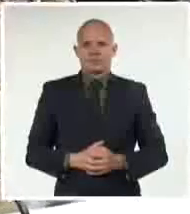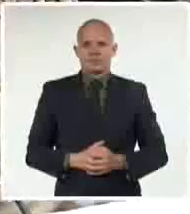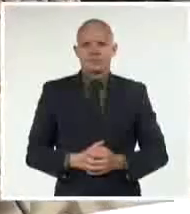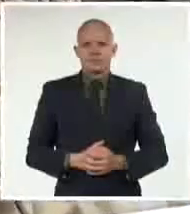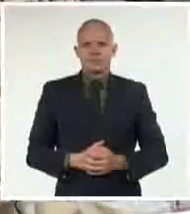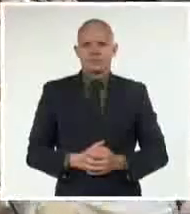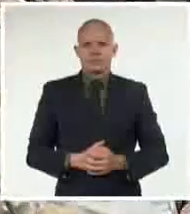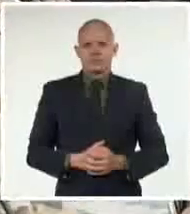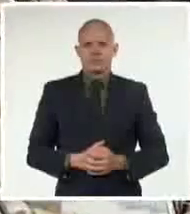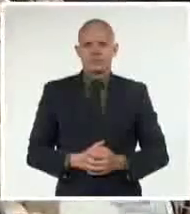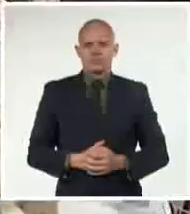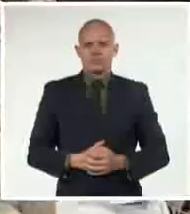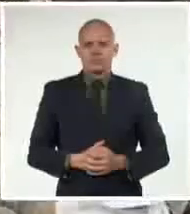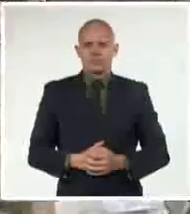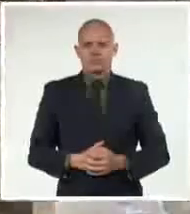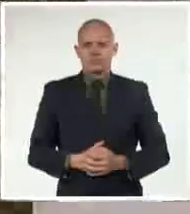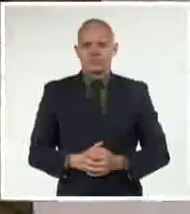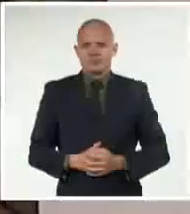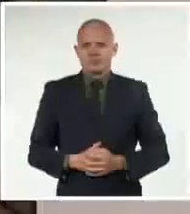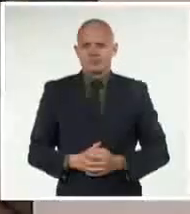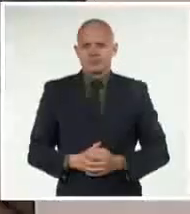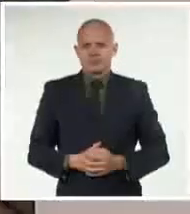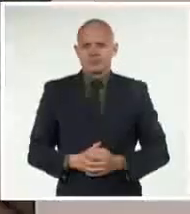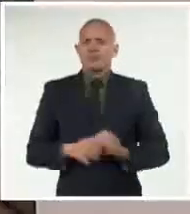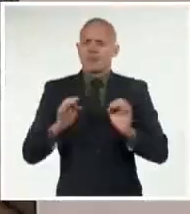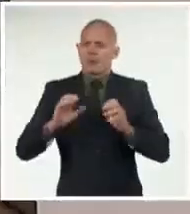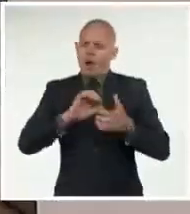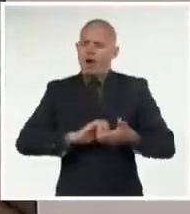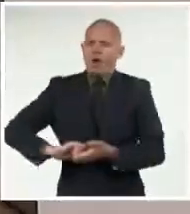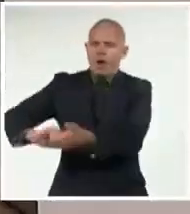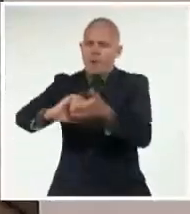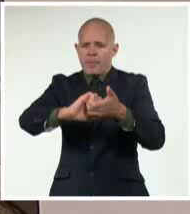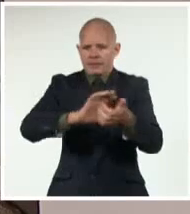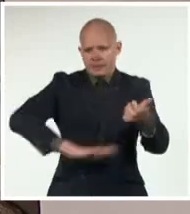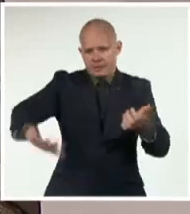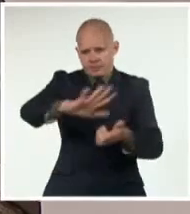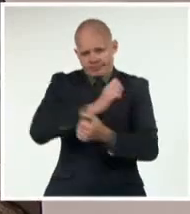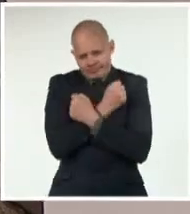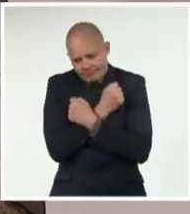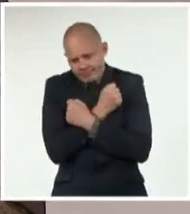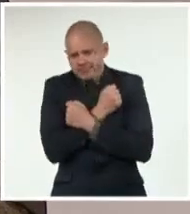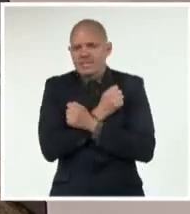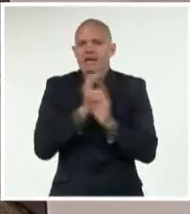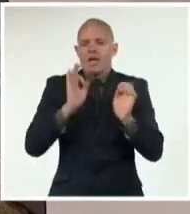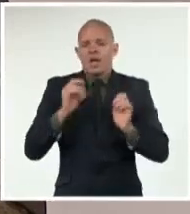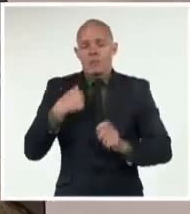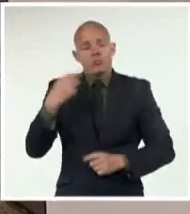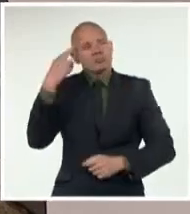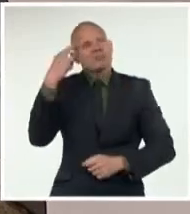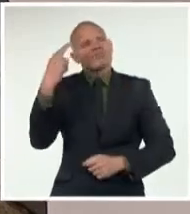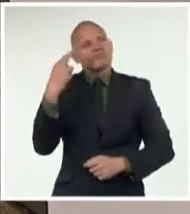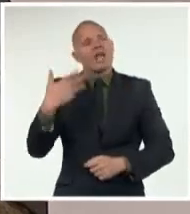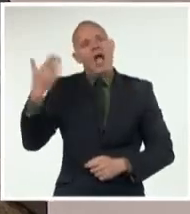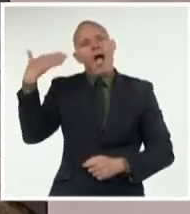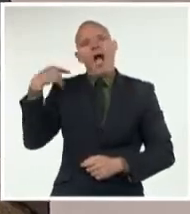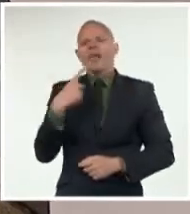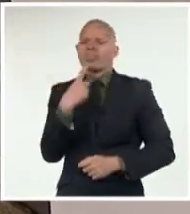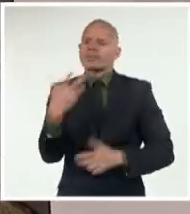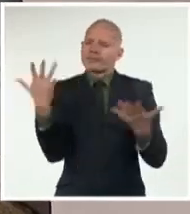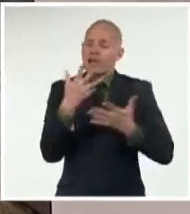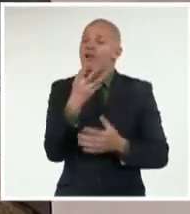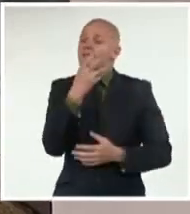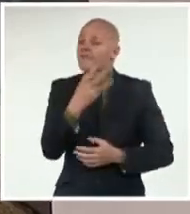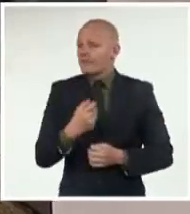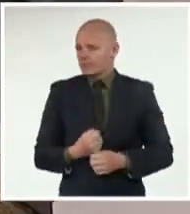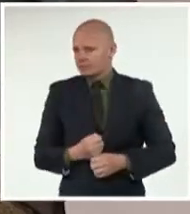Queridos compañeros, desde la extraordinaria vigencia del pensamiento del comandante en jefe Fidel Castro Ruz, retomemos